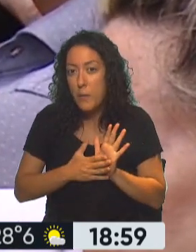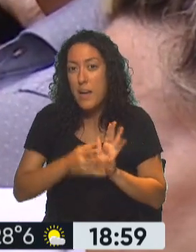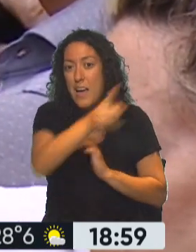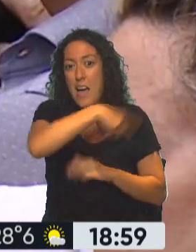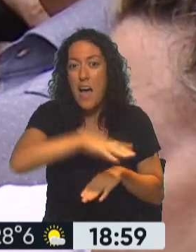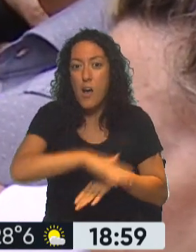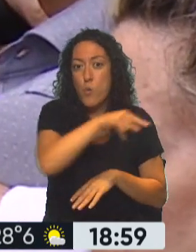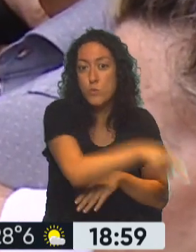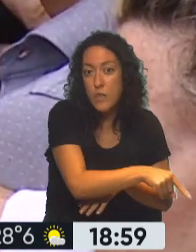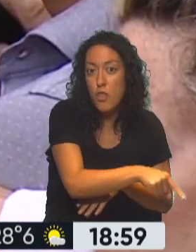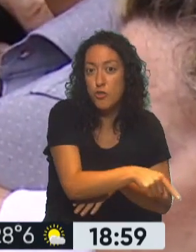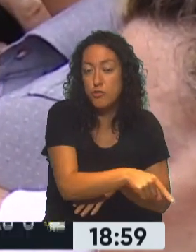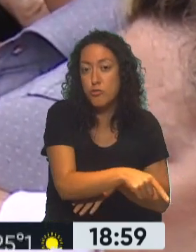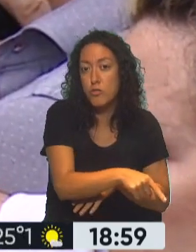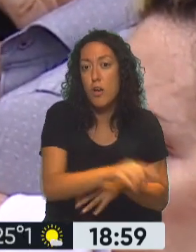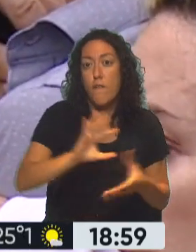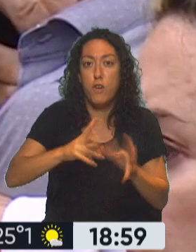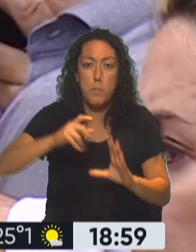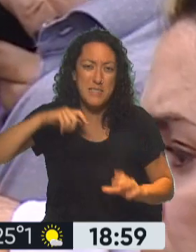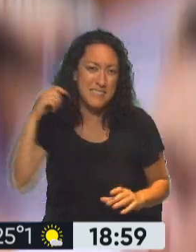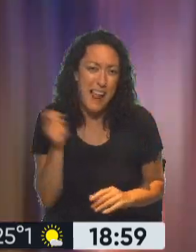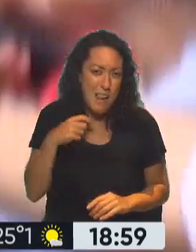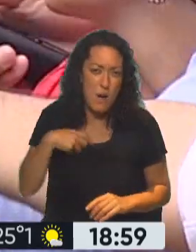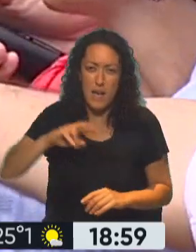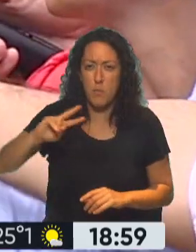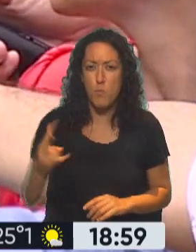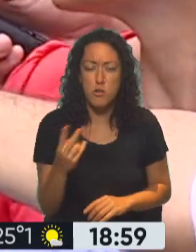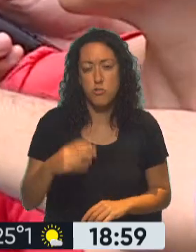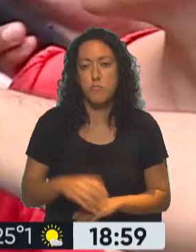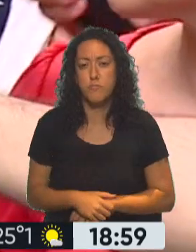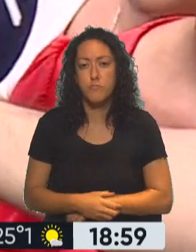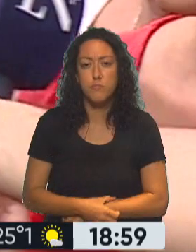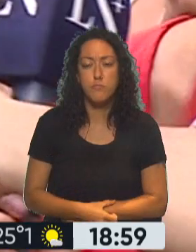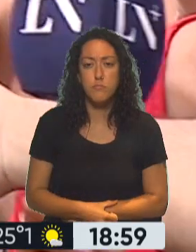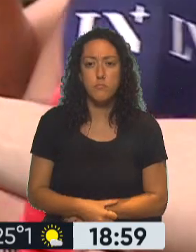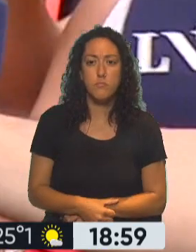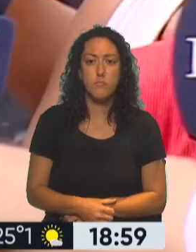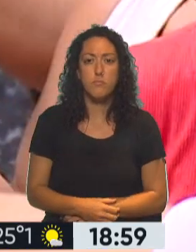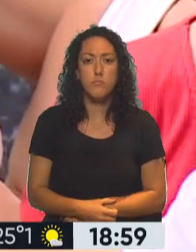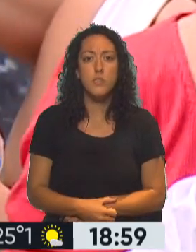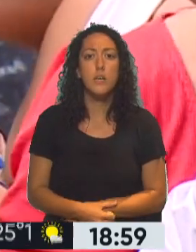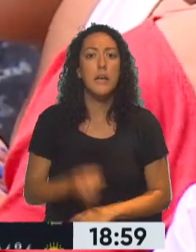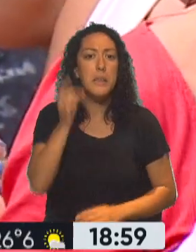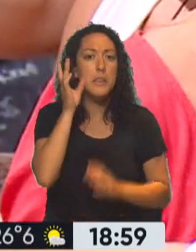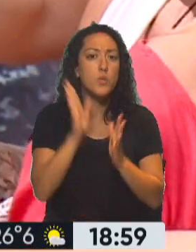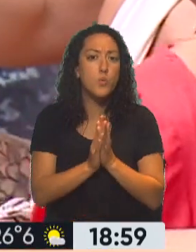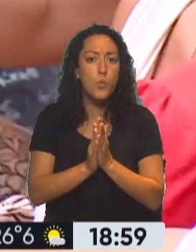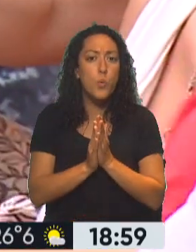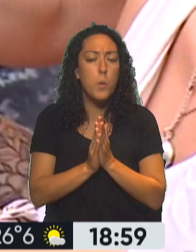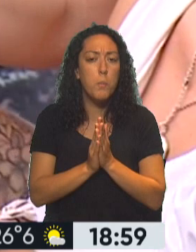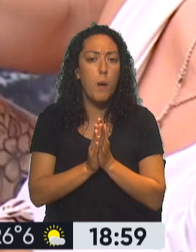8 acusados mataron salvajemente a Fernando. ¿Cómo le pidió disculpas por parte de los acusados?